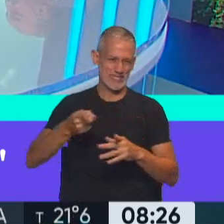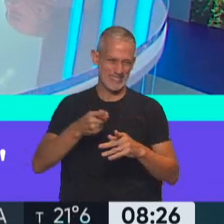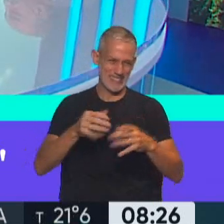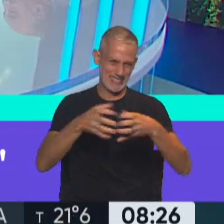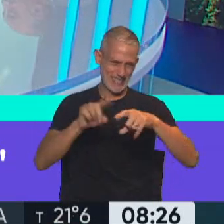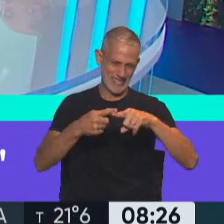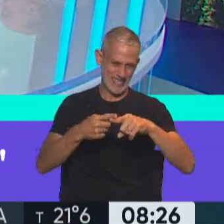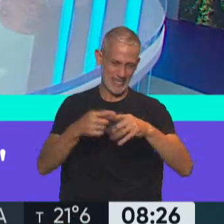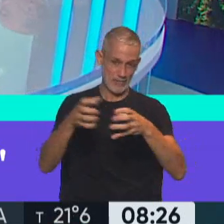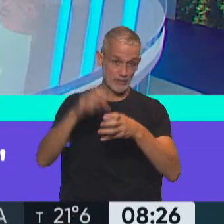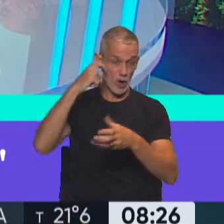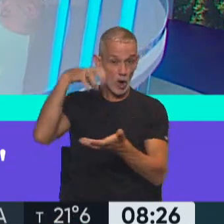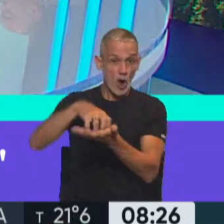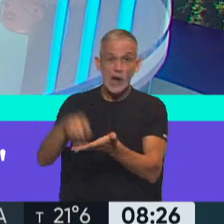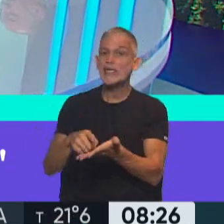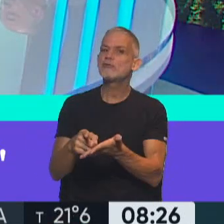recuperar